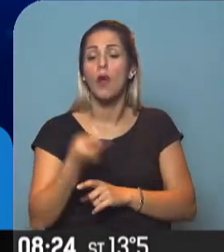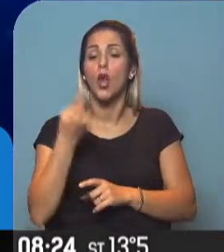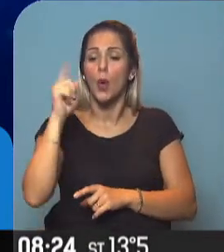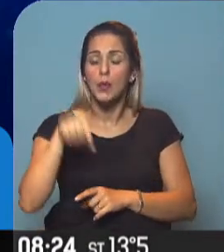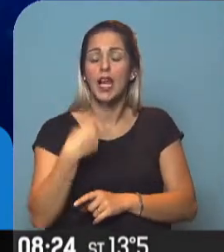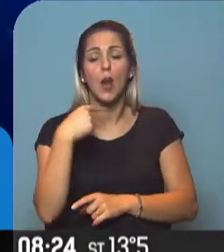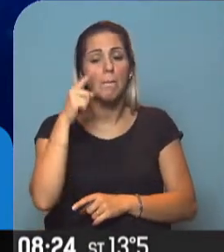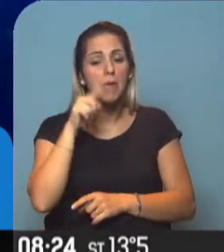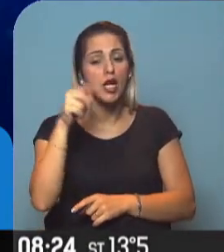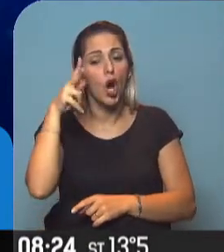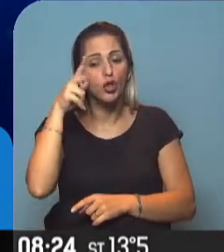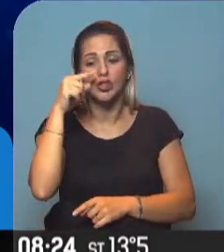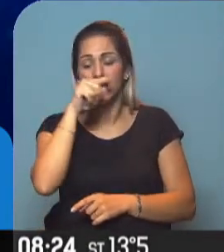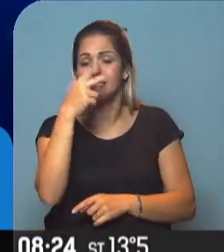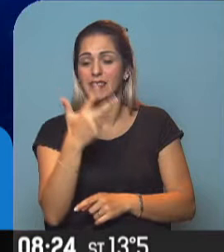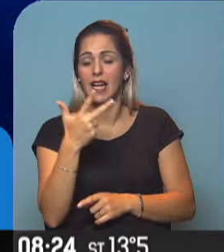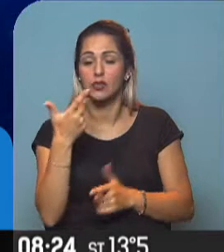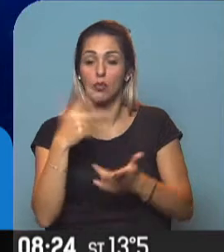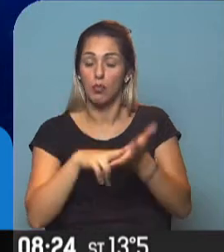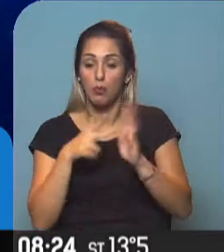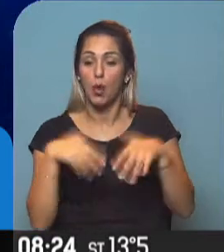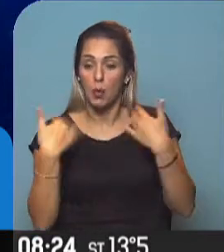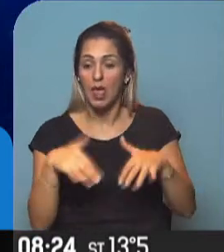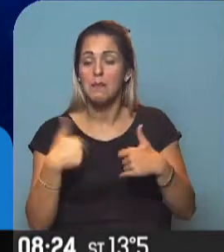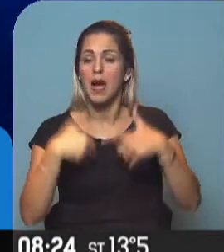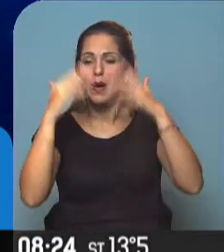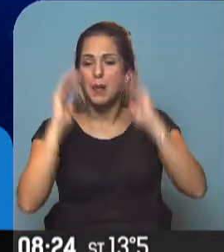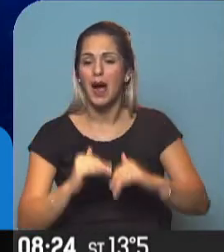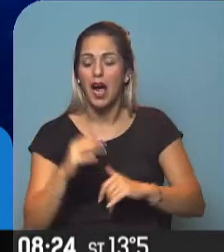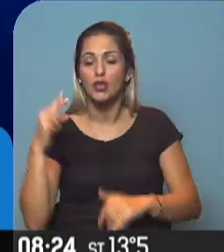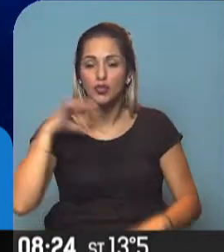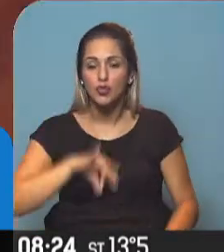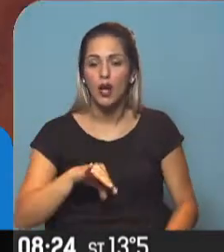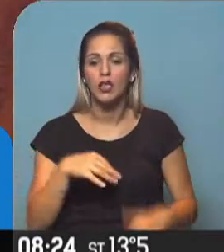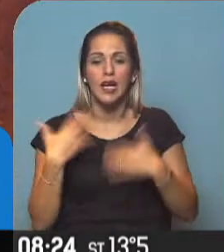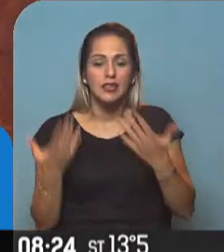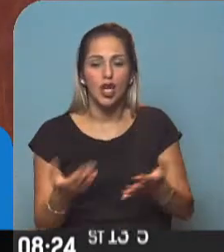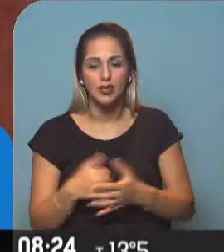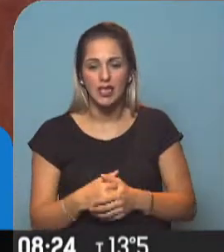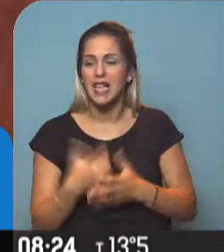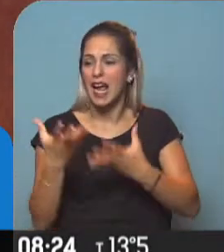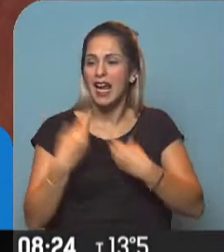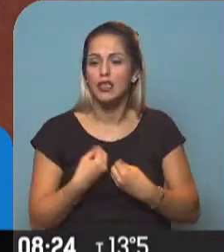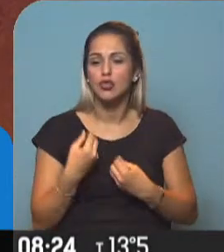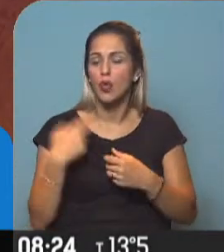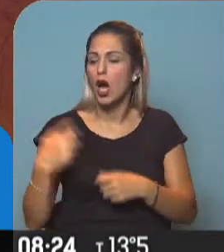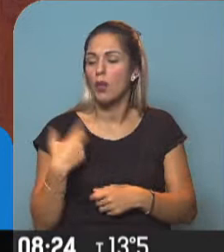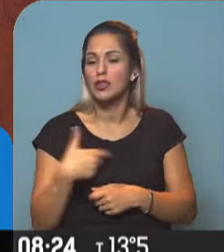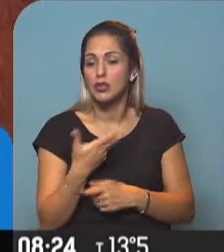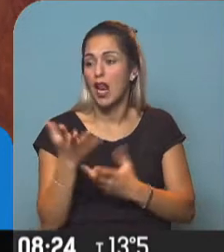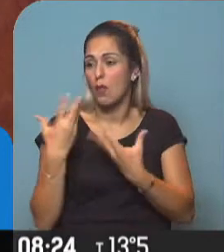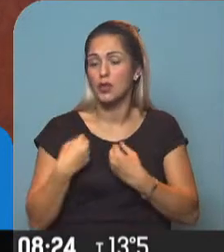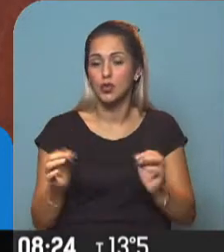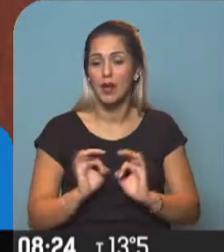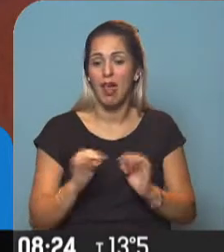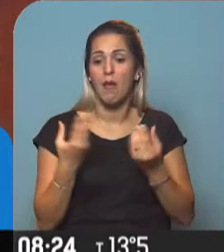fue en 1873 fue la primera crisis mundial y bajaron todos los salarios no servía ya la ayuda mutua porque todos a todo el mundo le